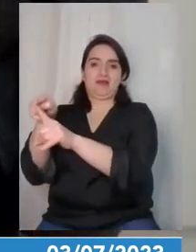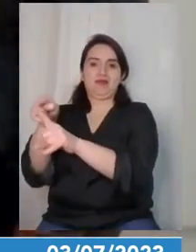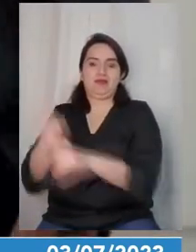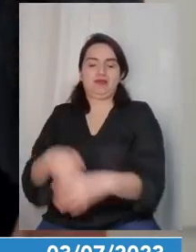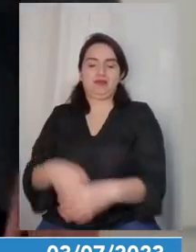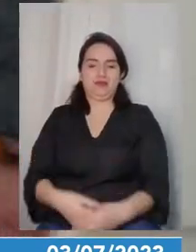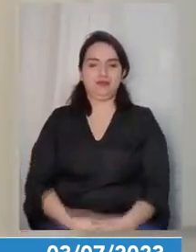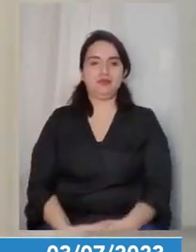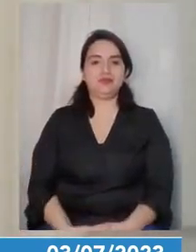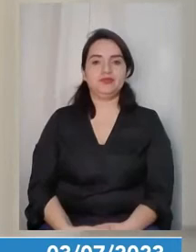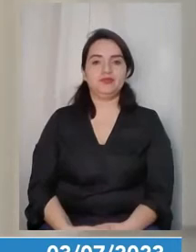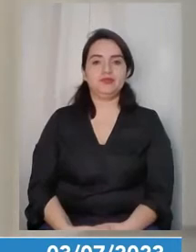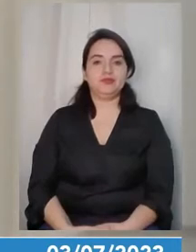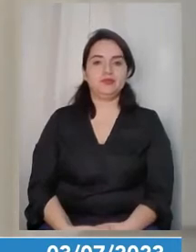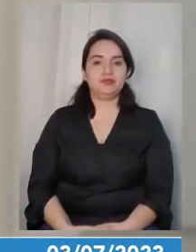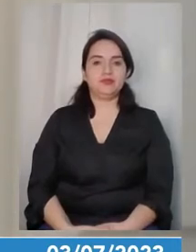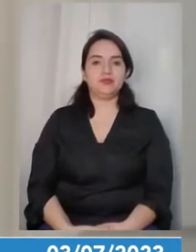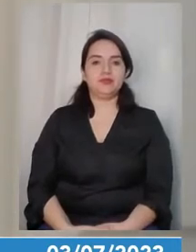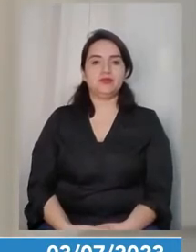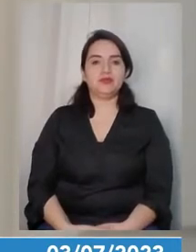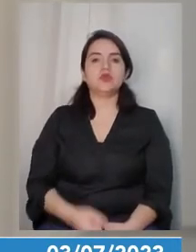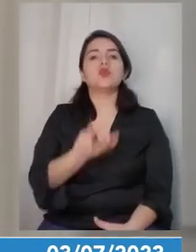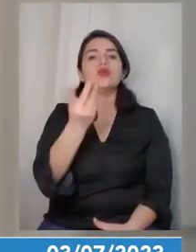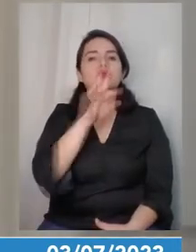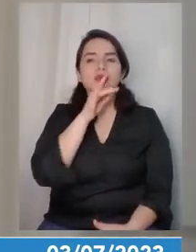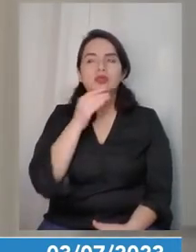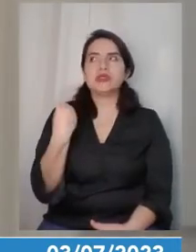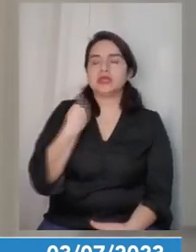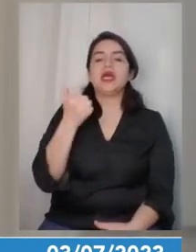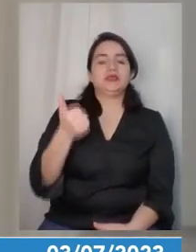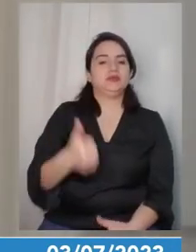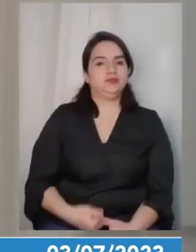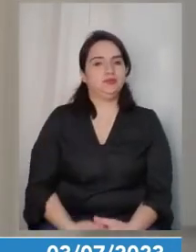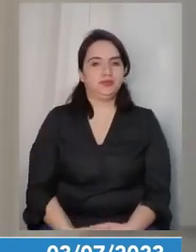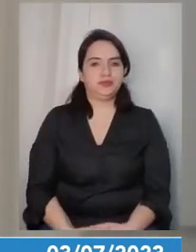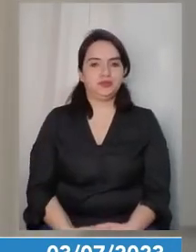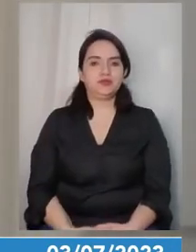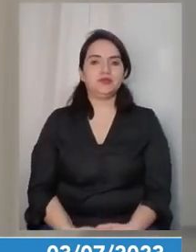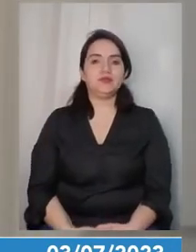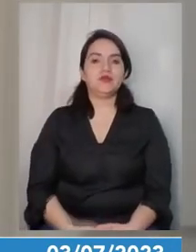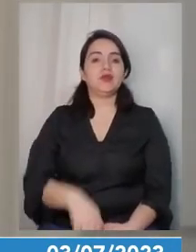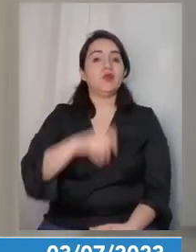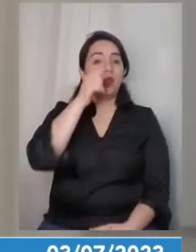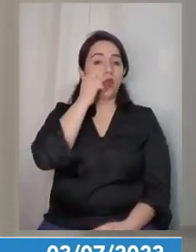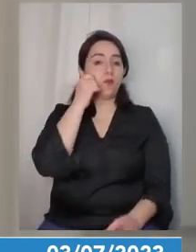Ya. Entre lo antropocéntrico y lo ecocéntrico.